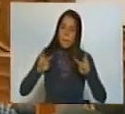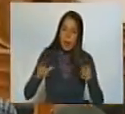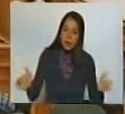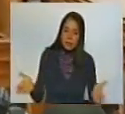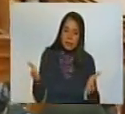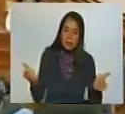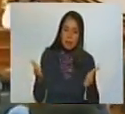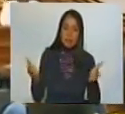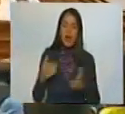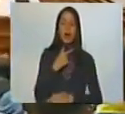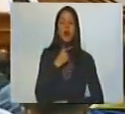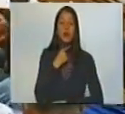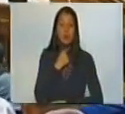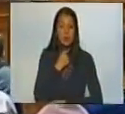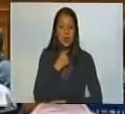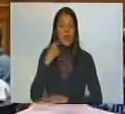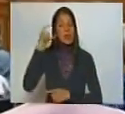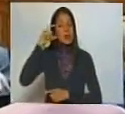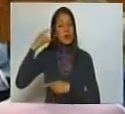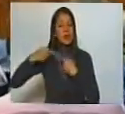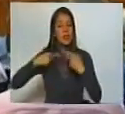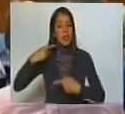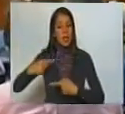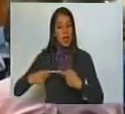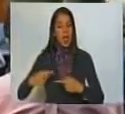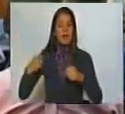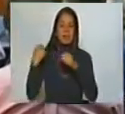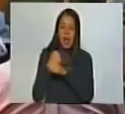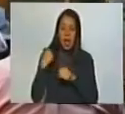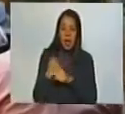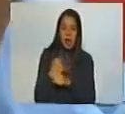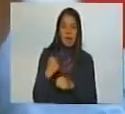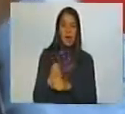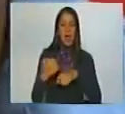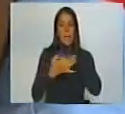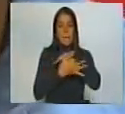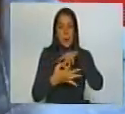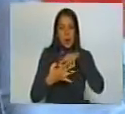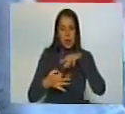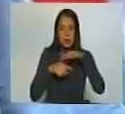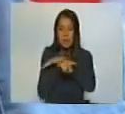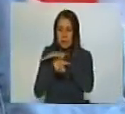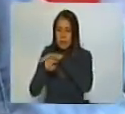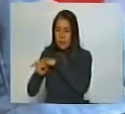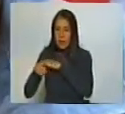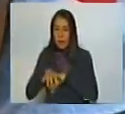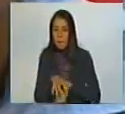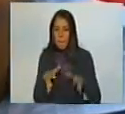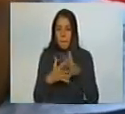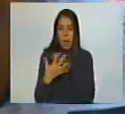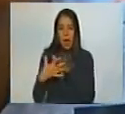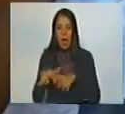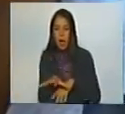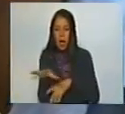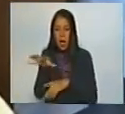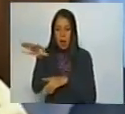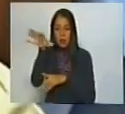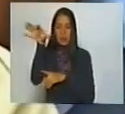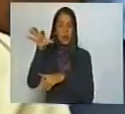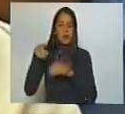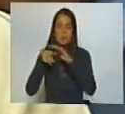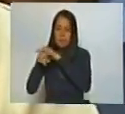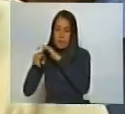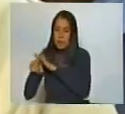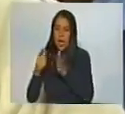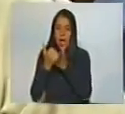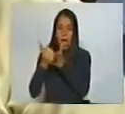los venezolanos, que día a día trabaja en los municipios, en los barrios, en las comunidades, para todo el